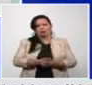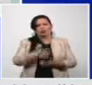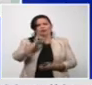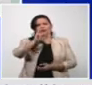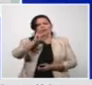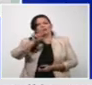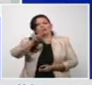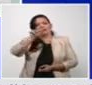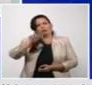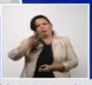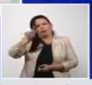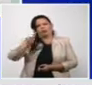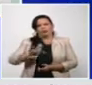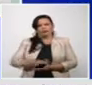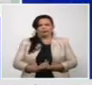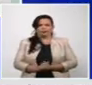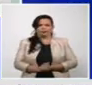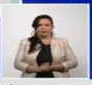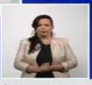solamente